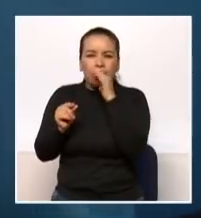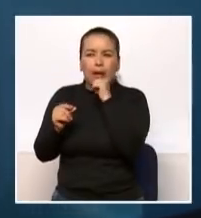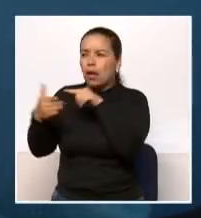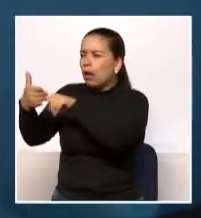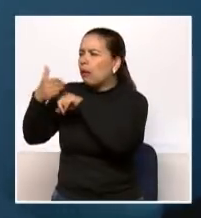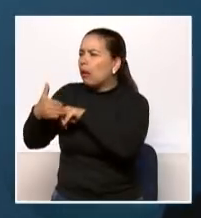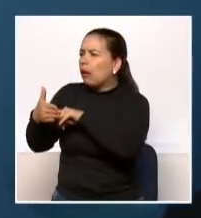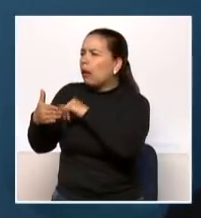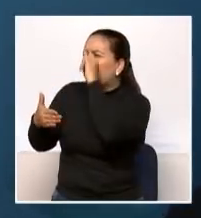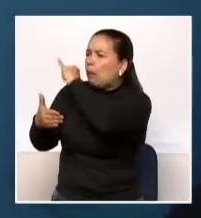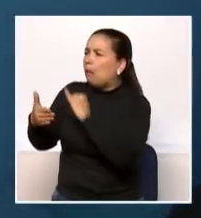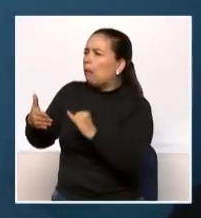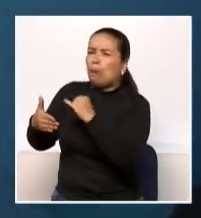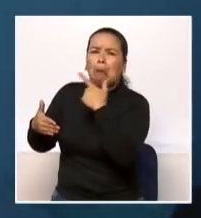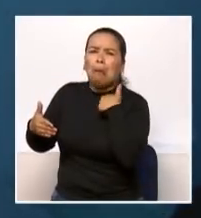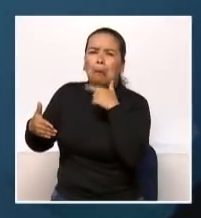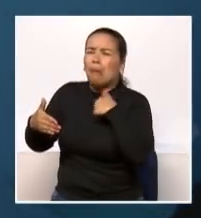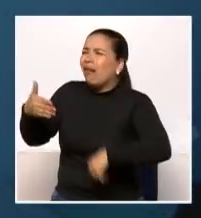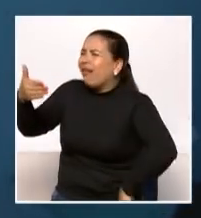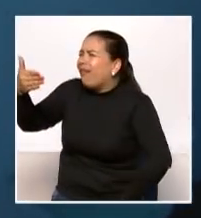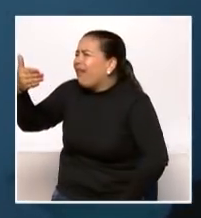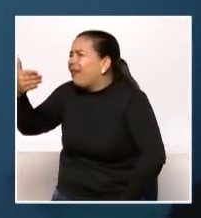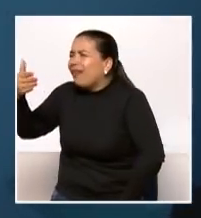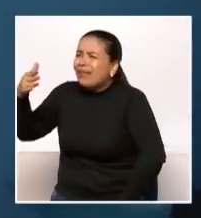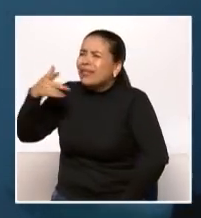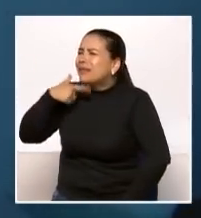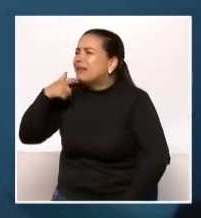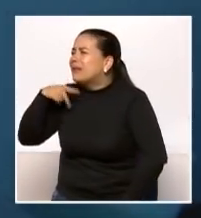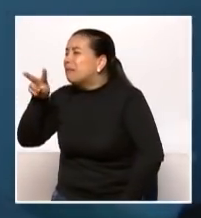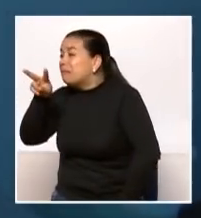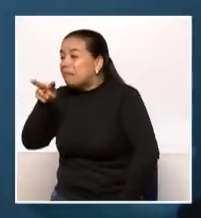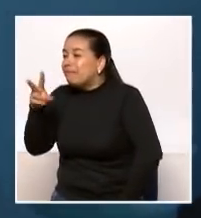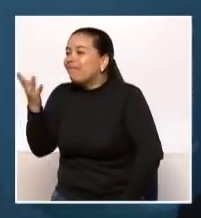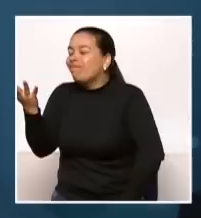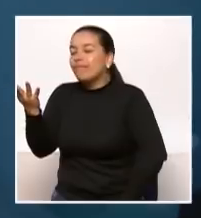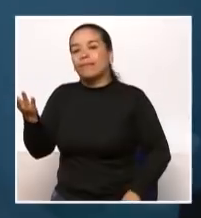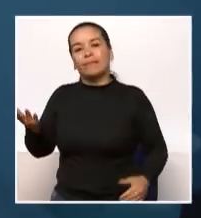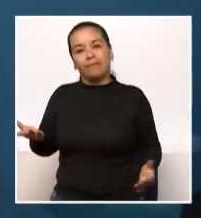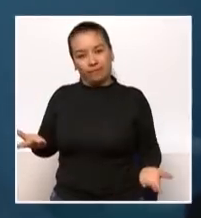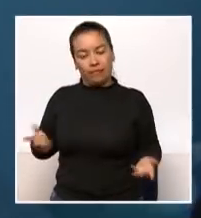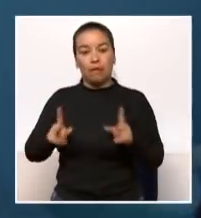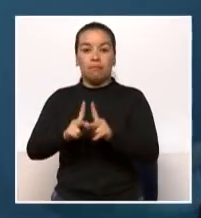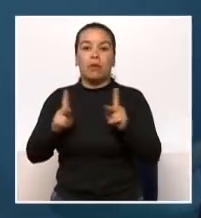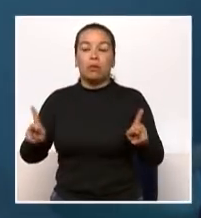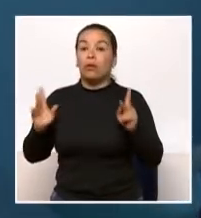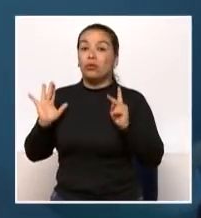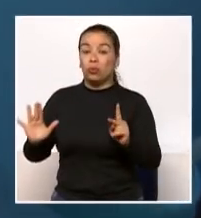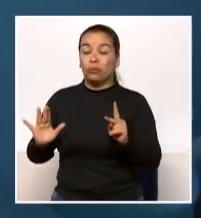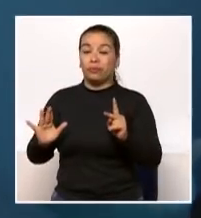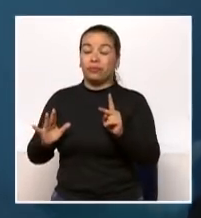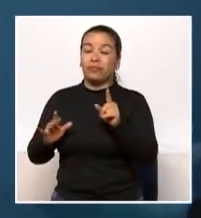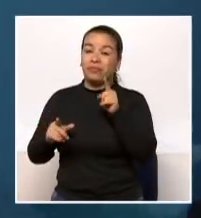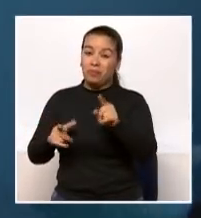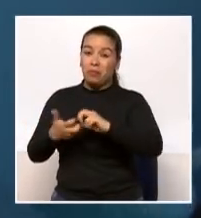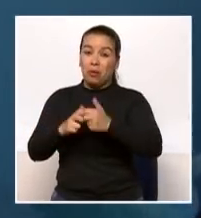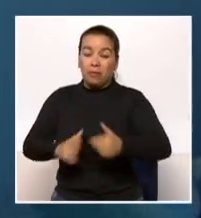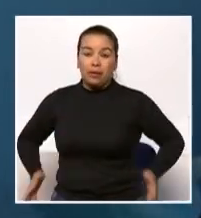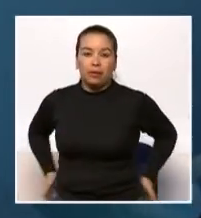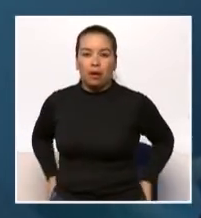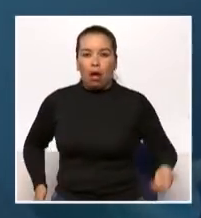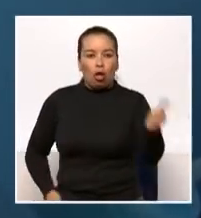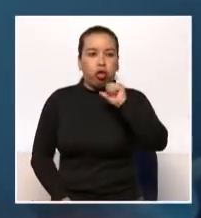imagen. Exacto, se ve hiperintenso y uno puede degradarlo. ¿Qué es el asunto? Que todo mundo correlaciona la esteatosis hepática con el consumo de